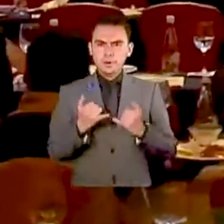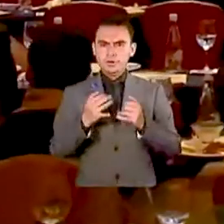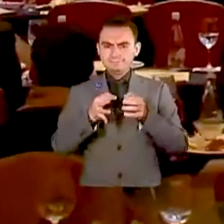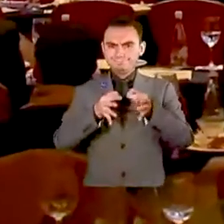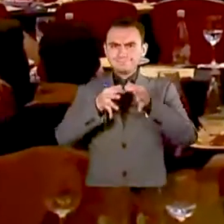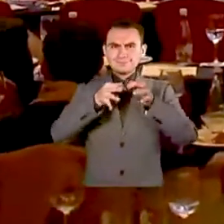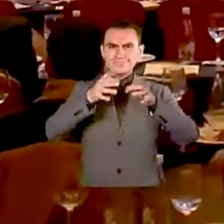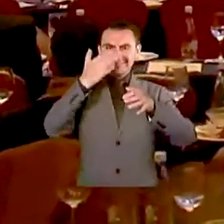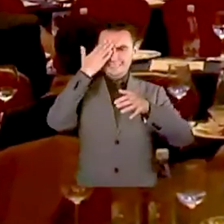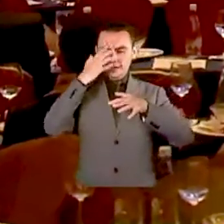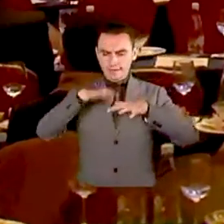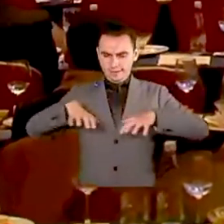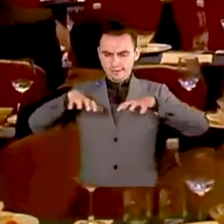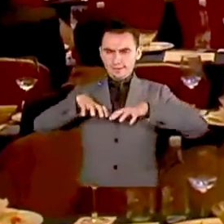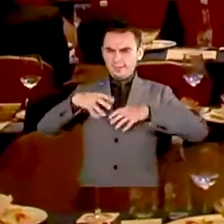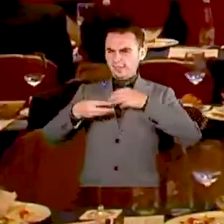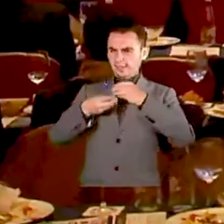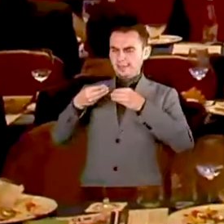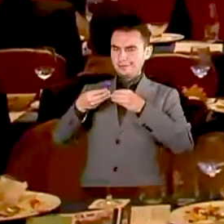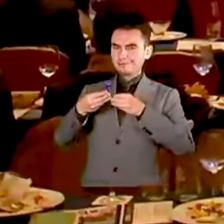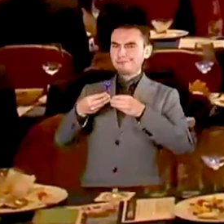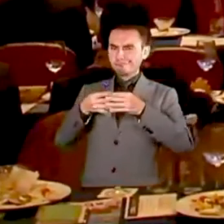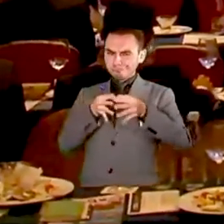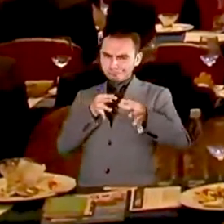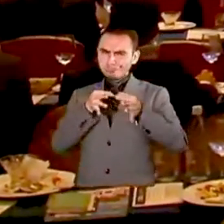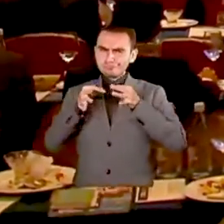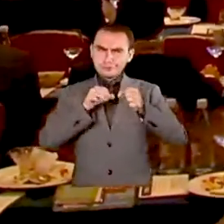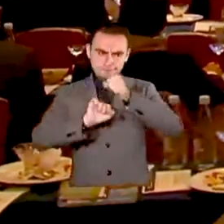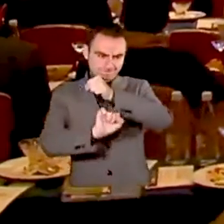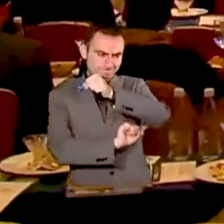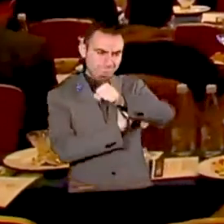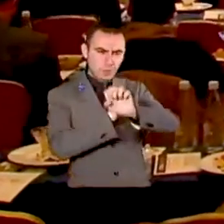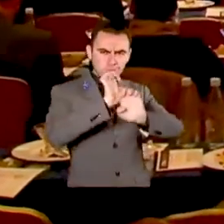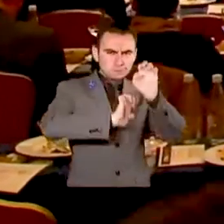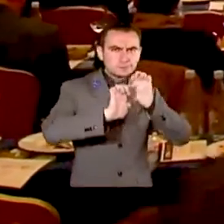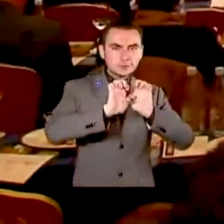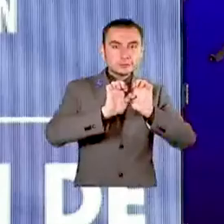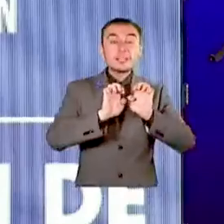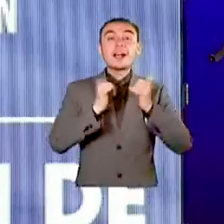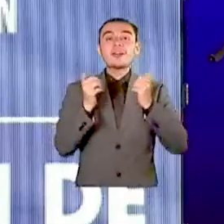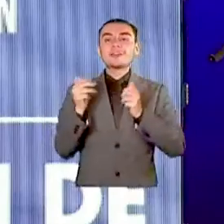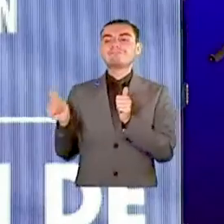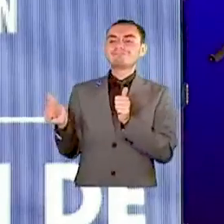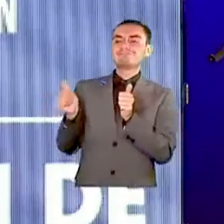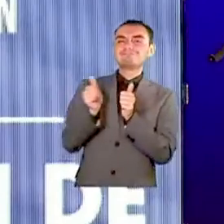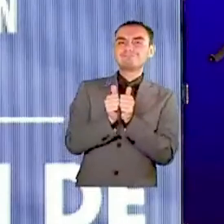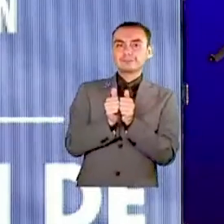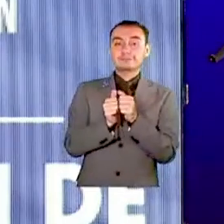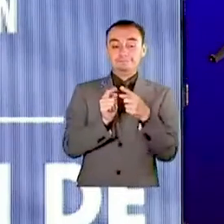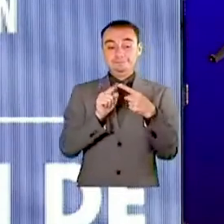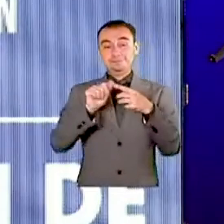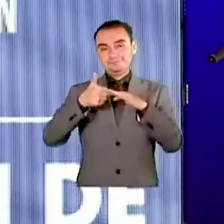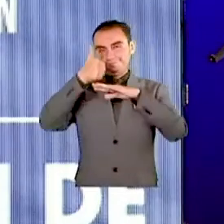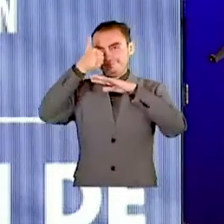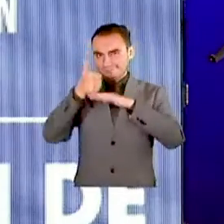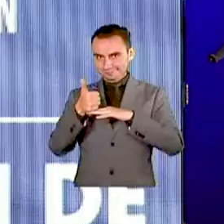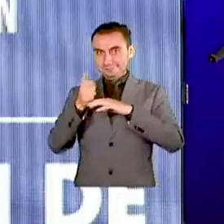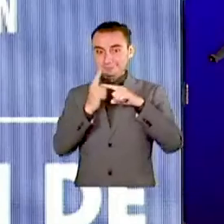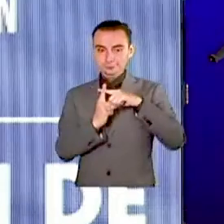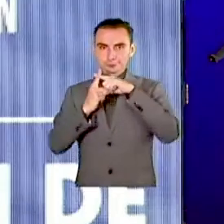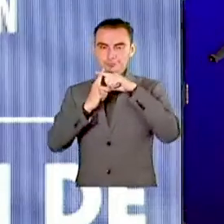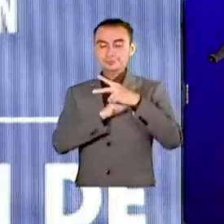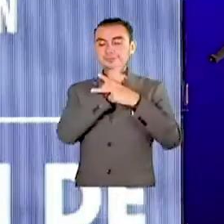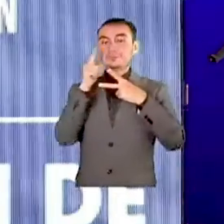Allí las acciones emprendidas por la entidad para fortalecer la función preventiva. Nos acompaña, además de la Procuradora General,